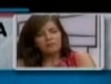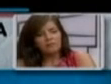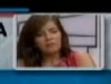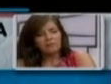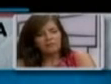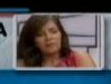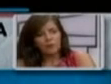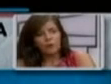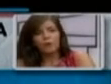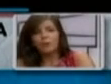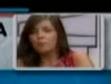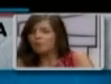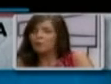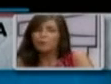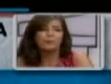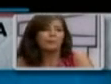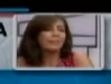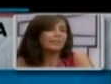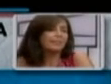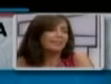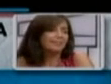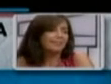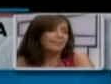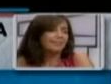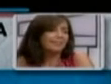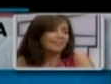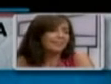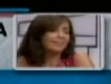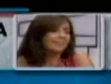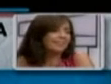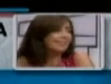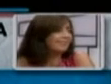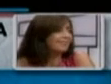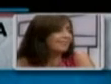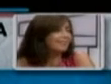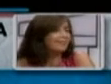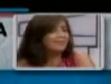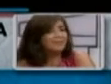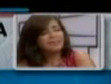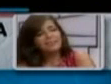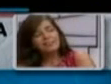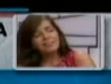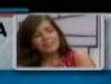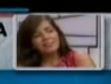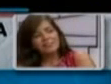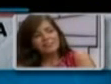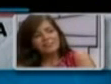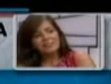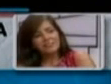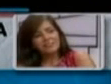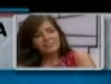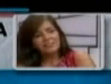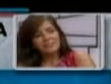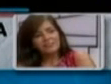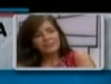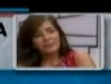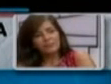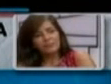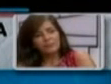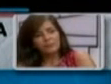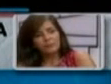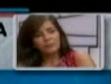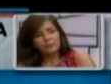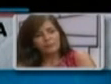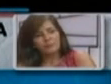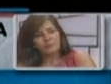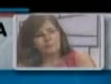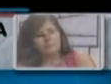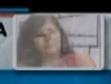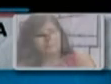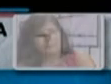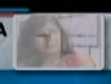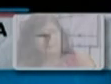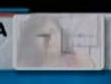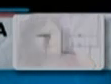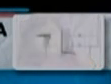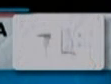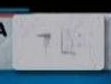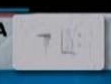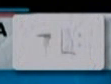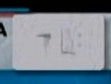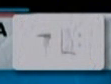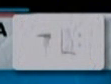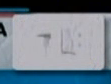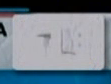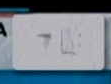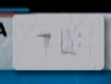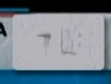Pregunta final. De acuerdo a sus criterios, si Sanz fuera presidente, ¿cómo haría para mejorar los índices de